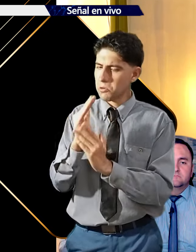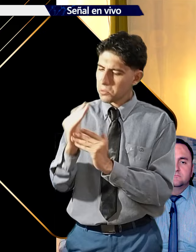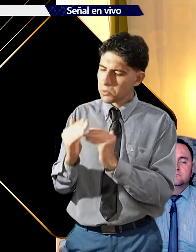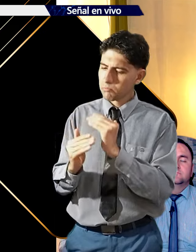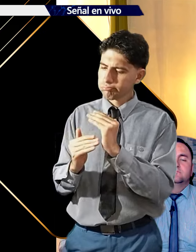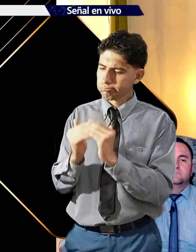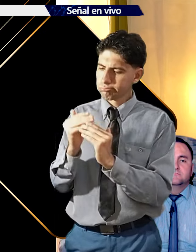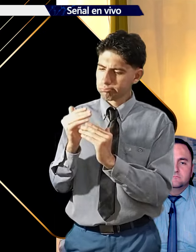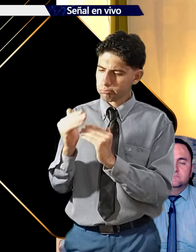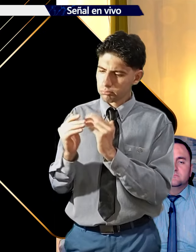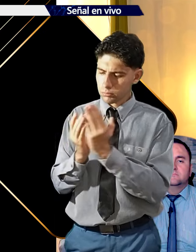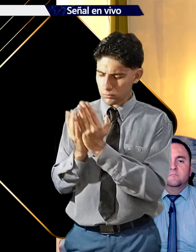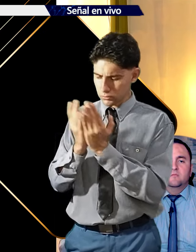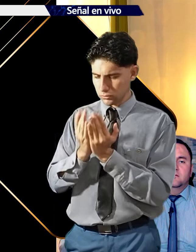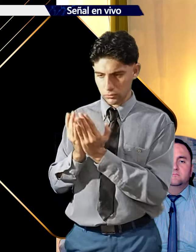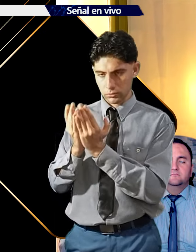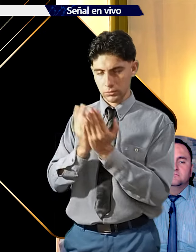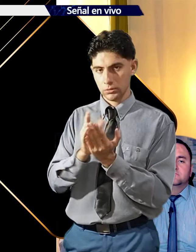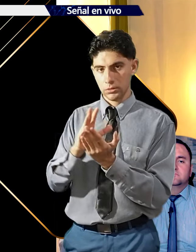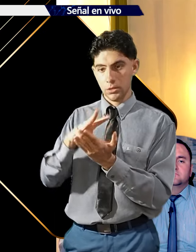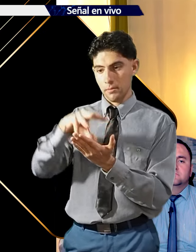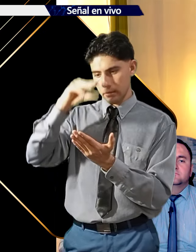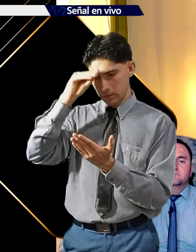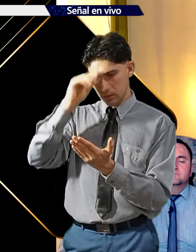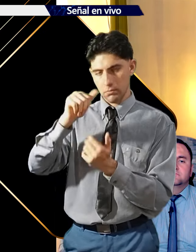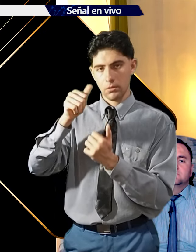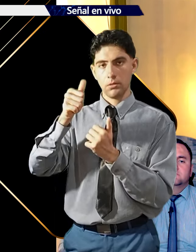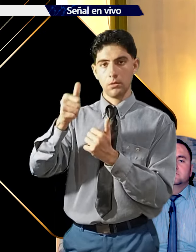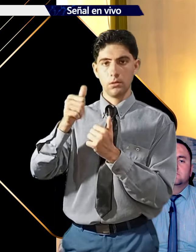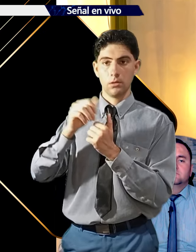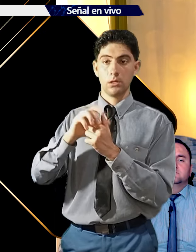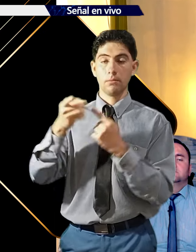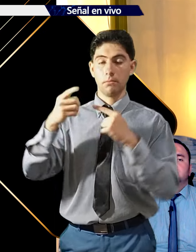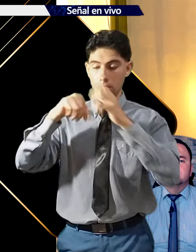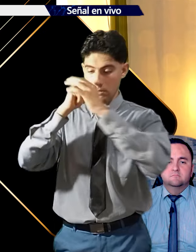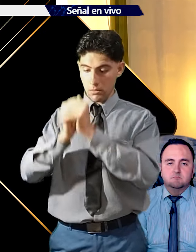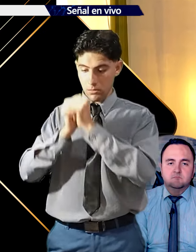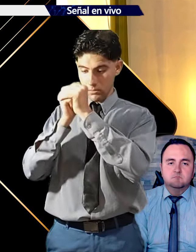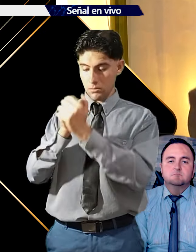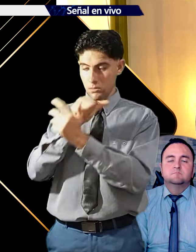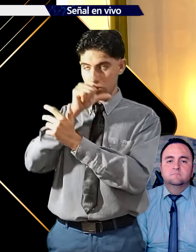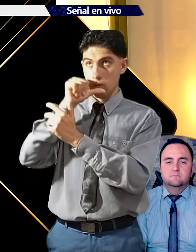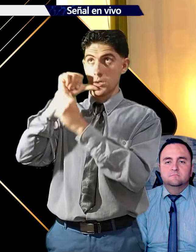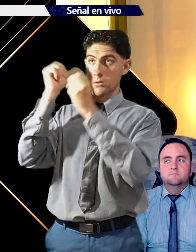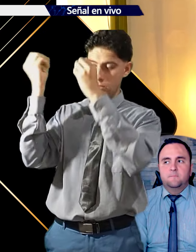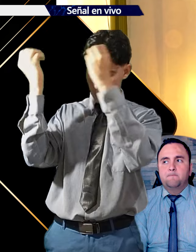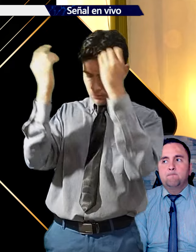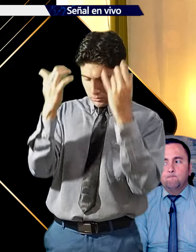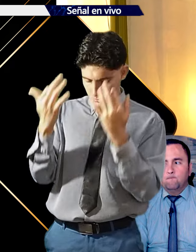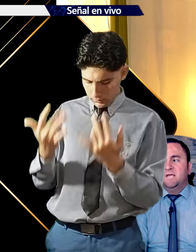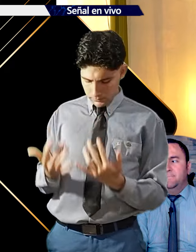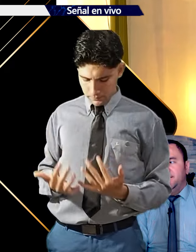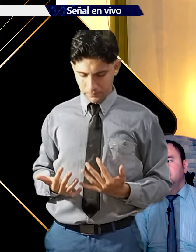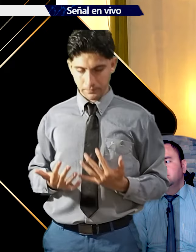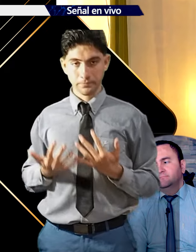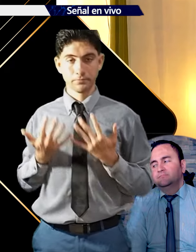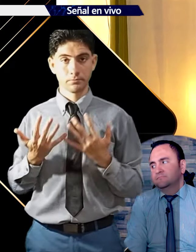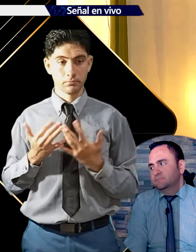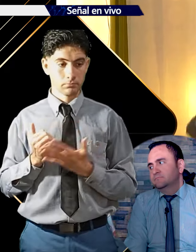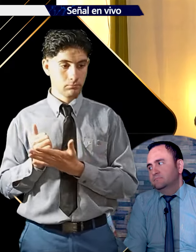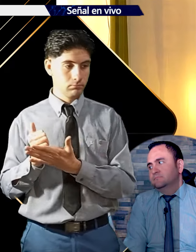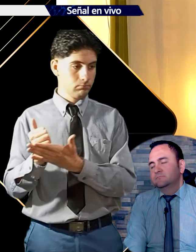porque el estudiar nos trae el conocimiento, pero la oración y el ayuno nos trae la unción, y lo que rompe